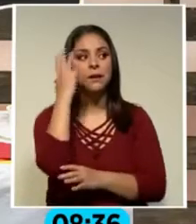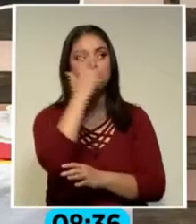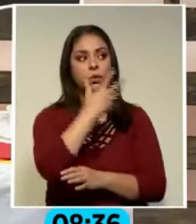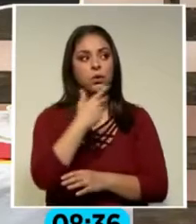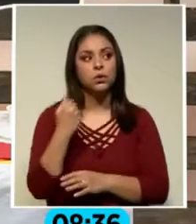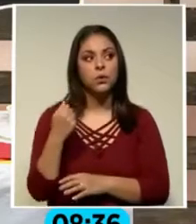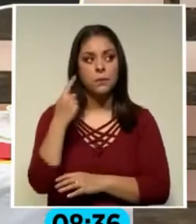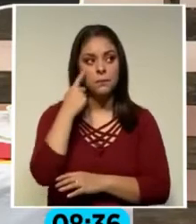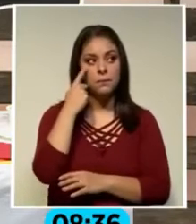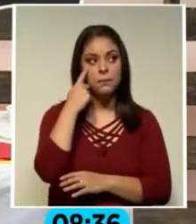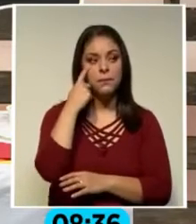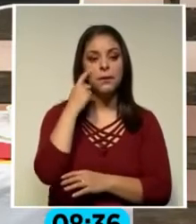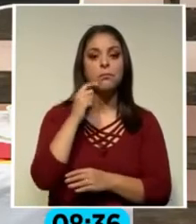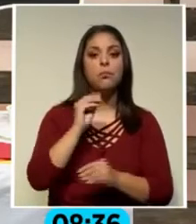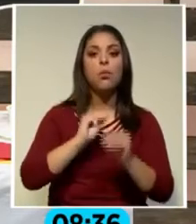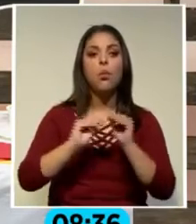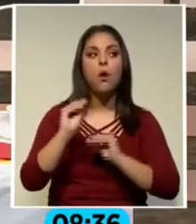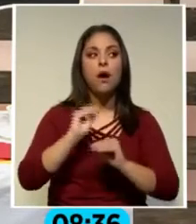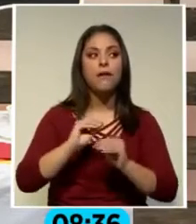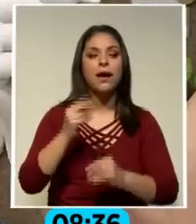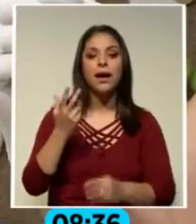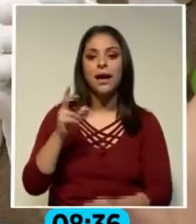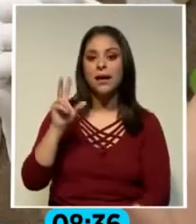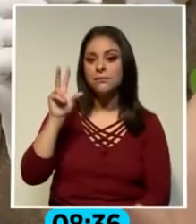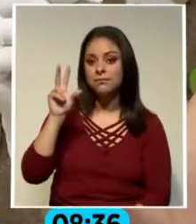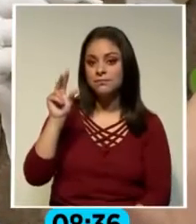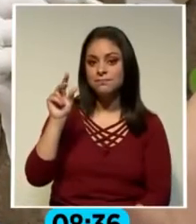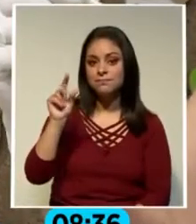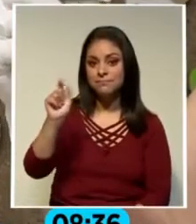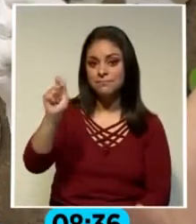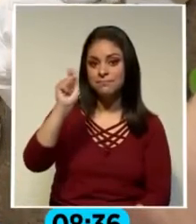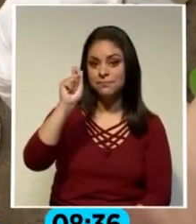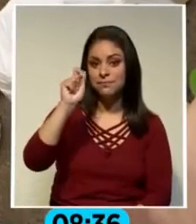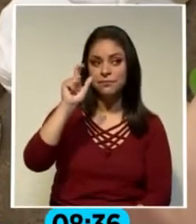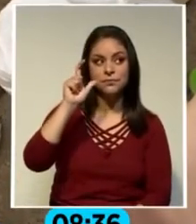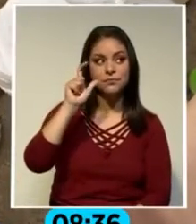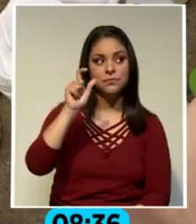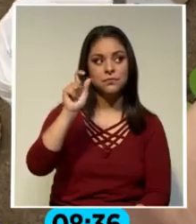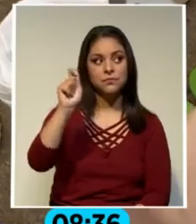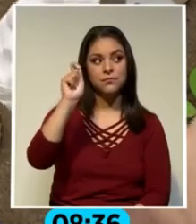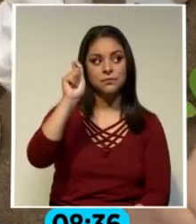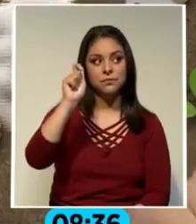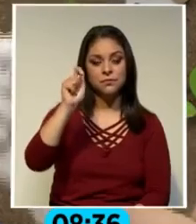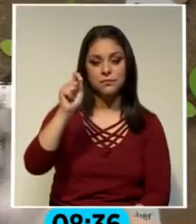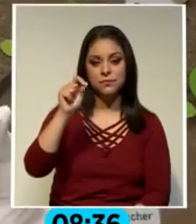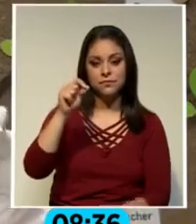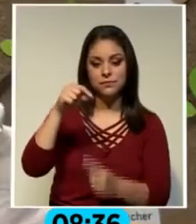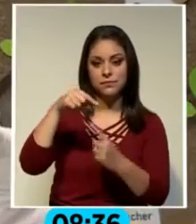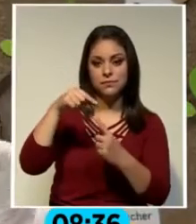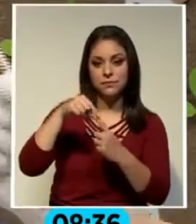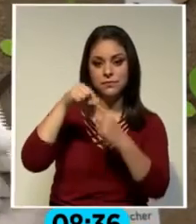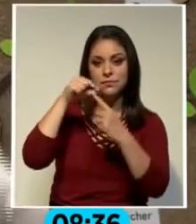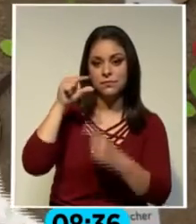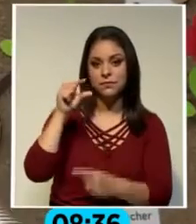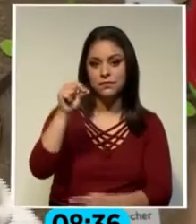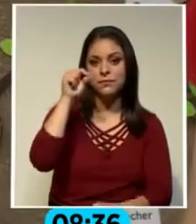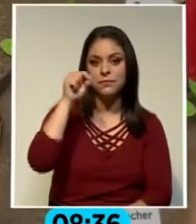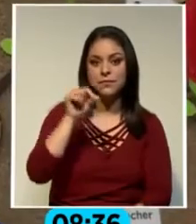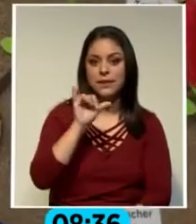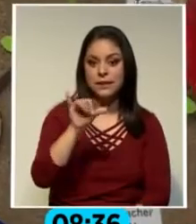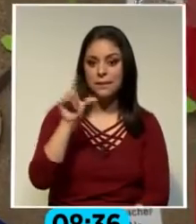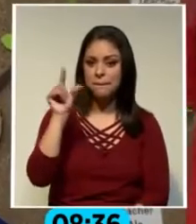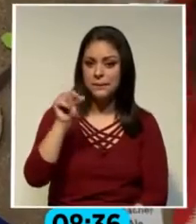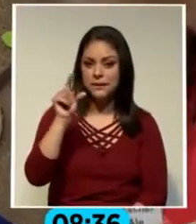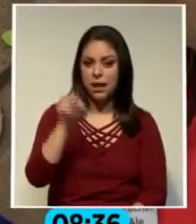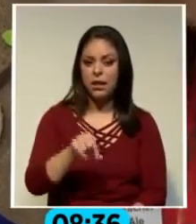que explicábamos antes, cómo yo prenso con mis dedos índice y pulgar. Excelente, ese movimiento de pinza es el que me va a